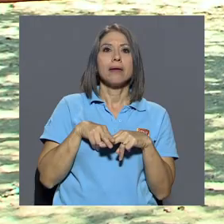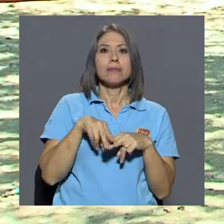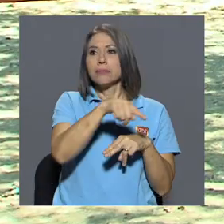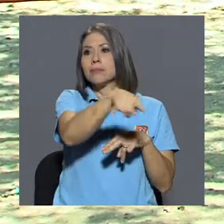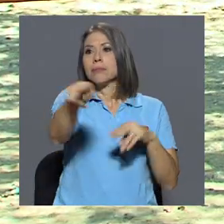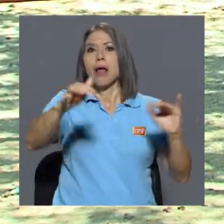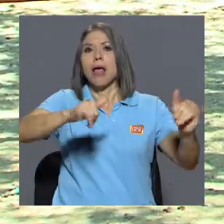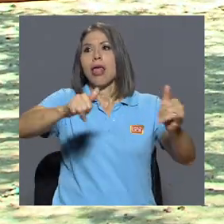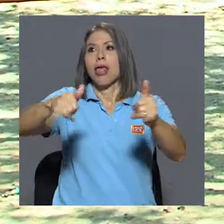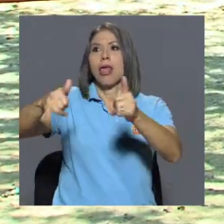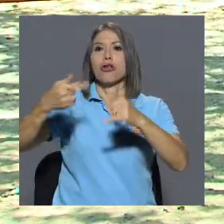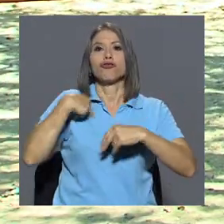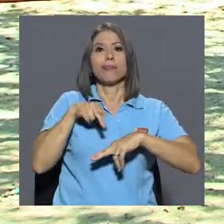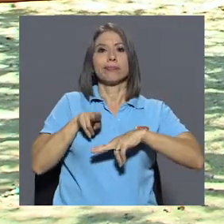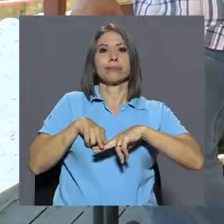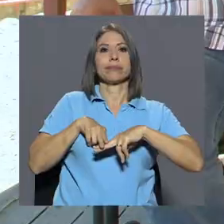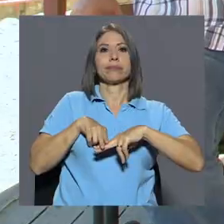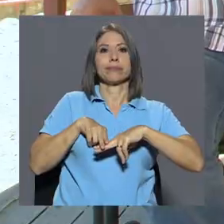Era normal.